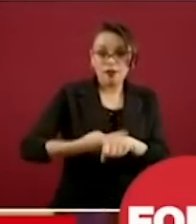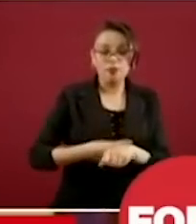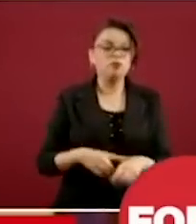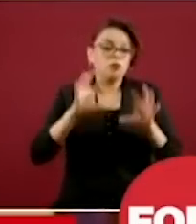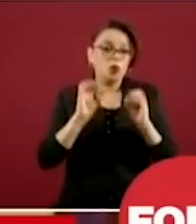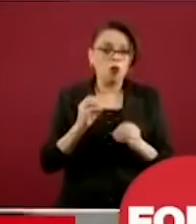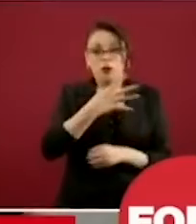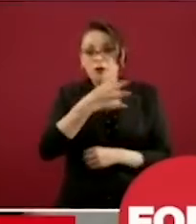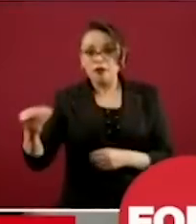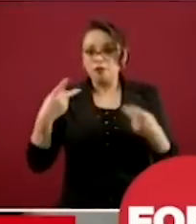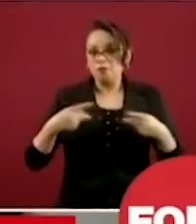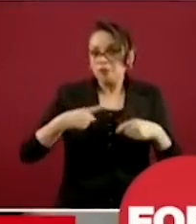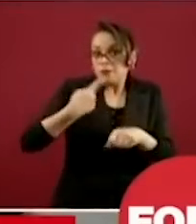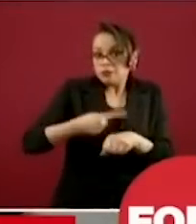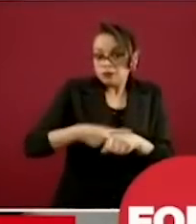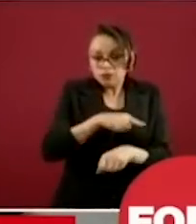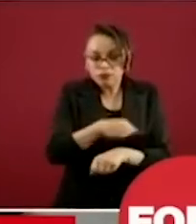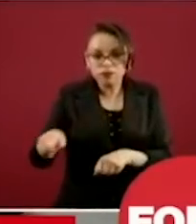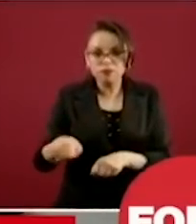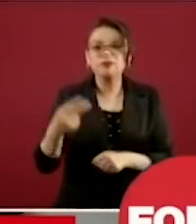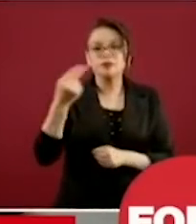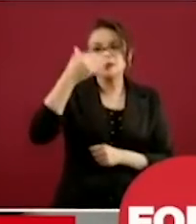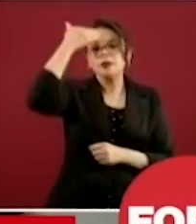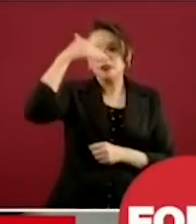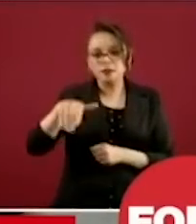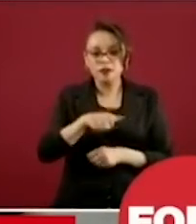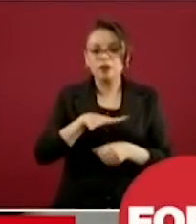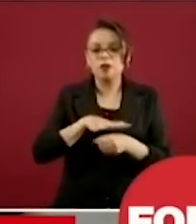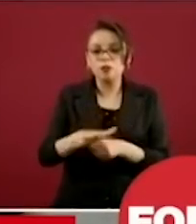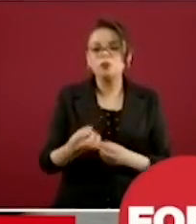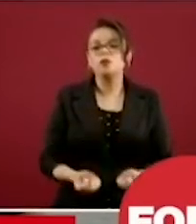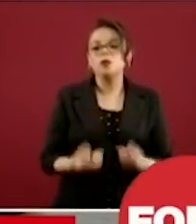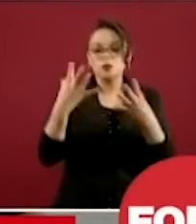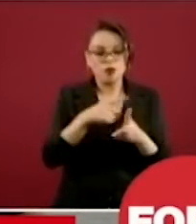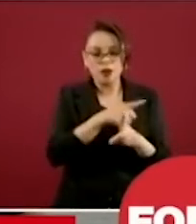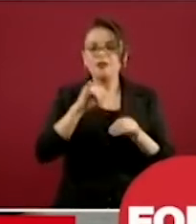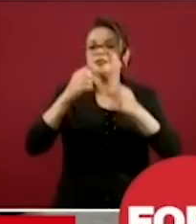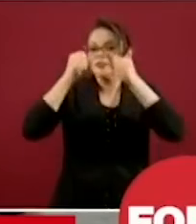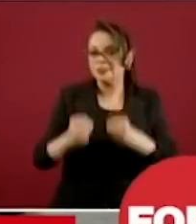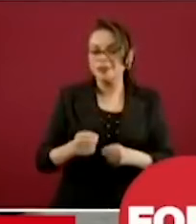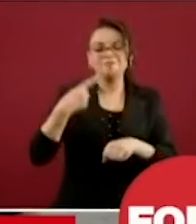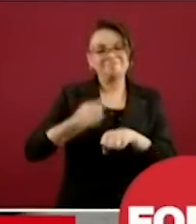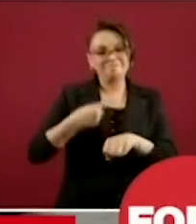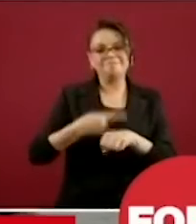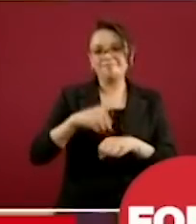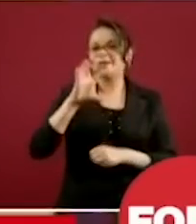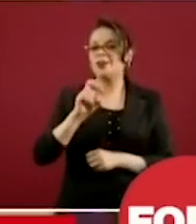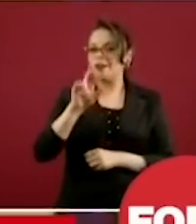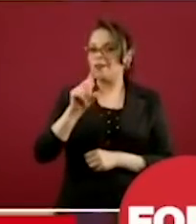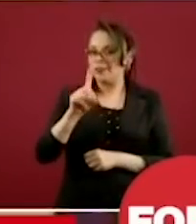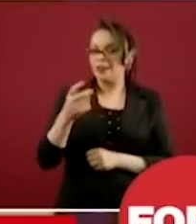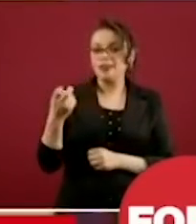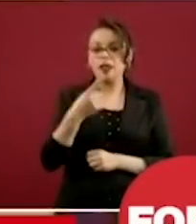500 personas enfermas, saber qué proporción de ellas realmente tienen COVID y poder dar ese seguimiento en el